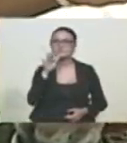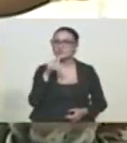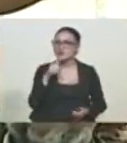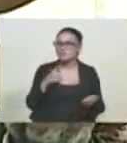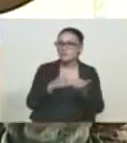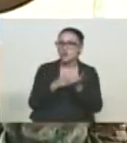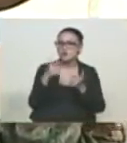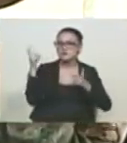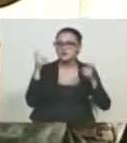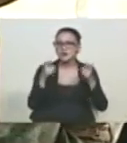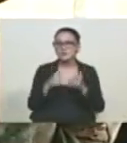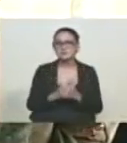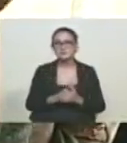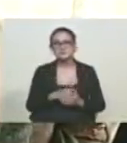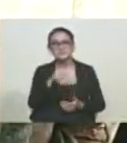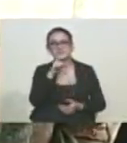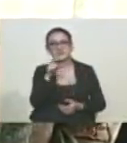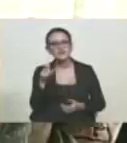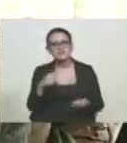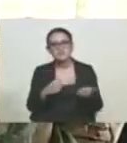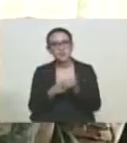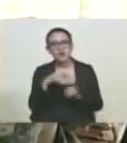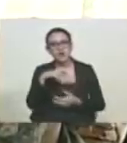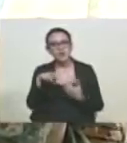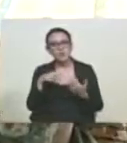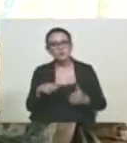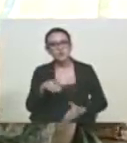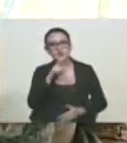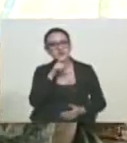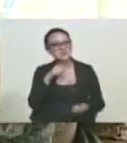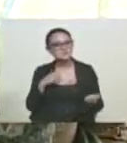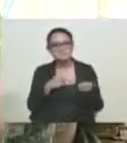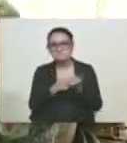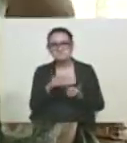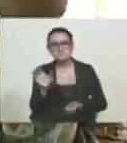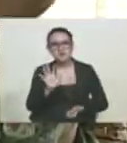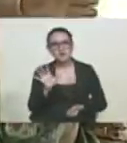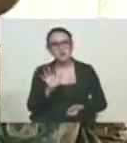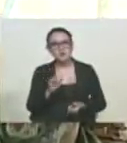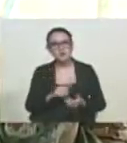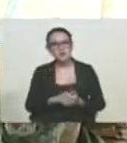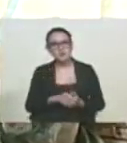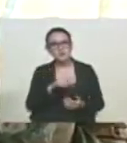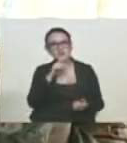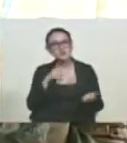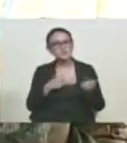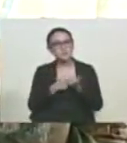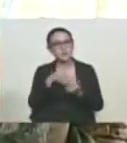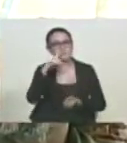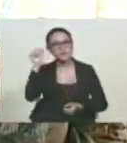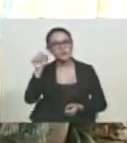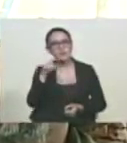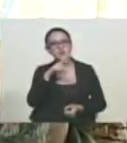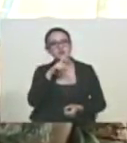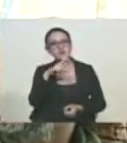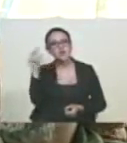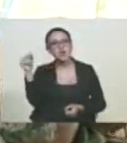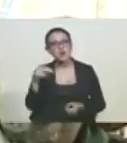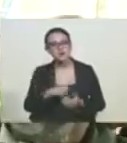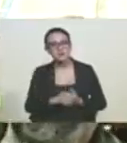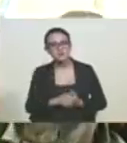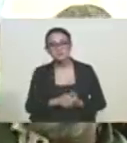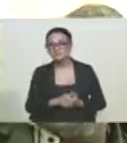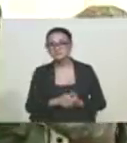¿Quién no está con la revolución? ¿Y quién no está con nuestro presidente Maduro?